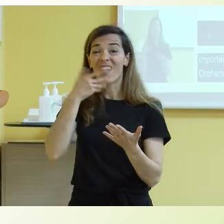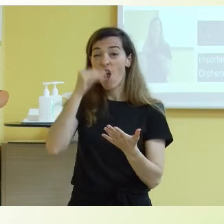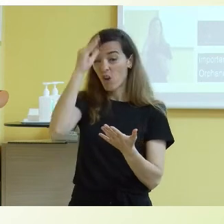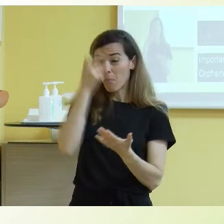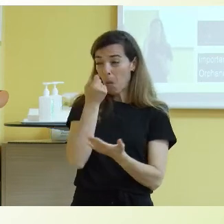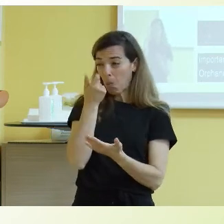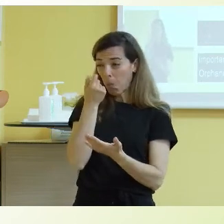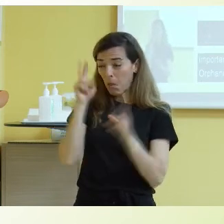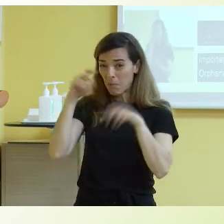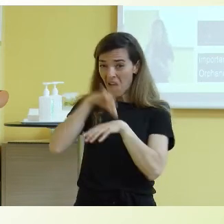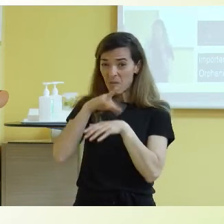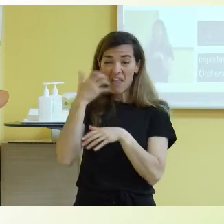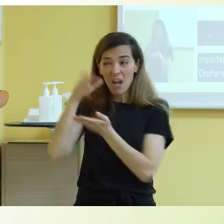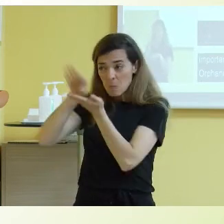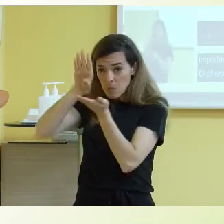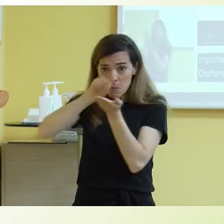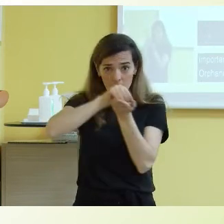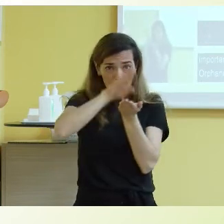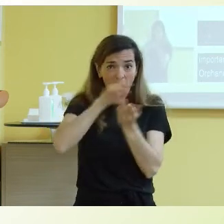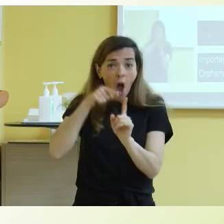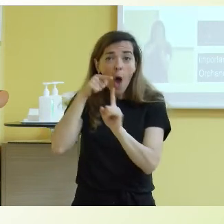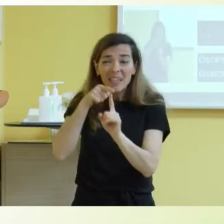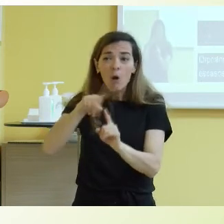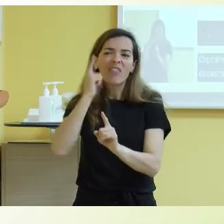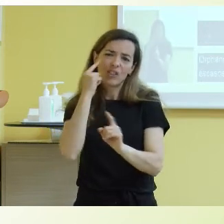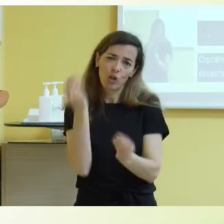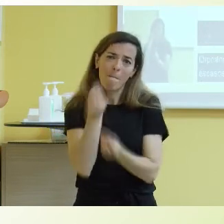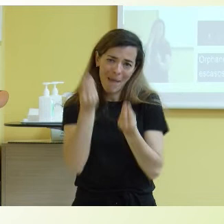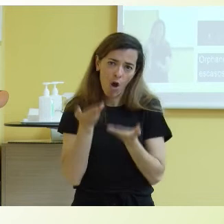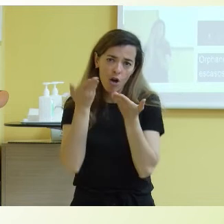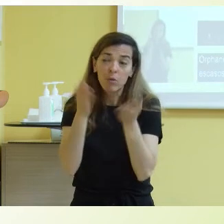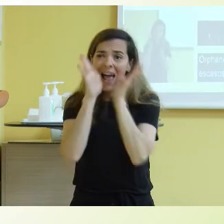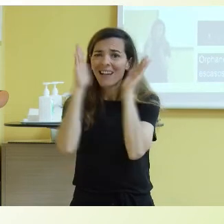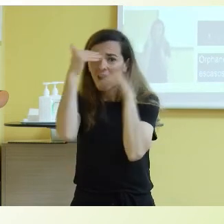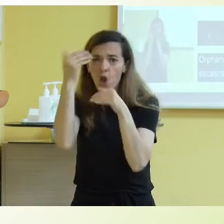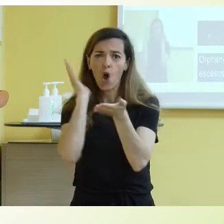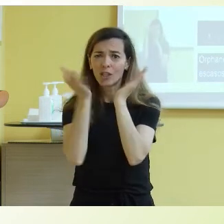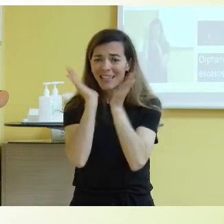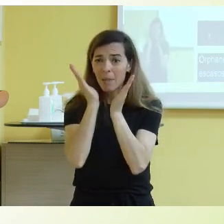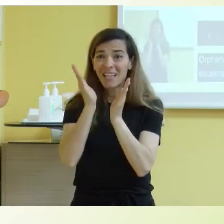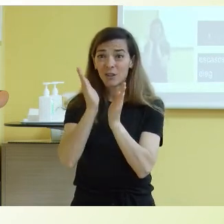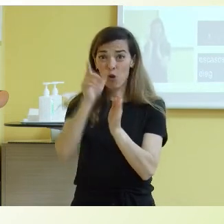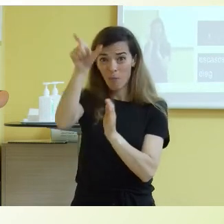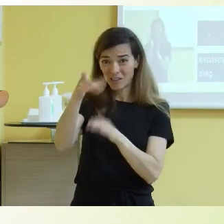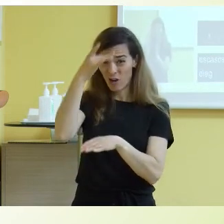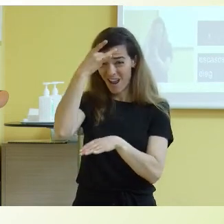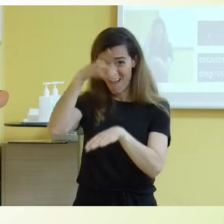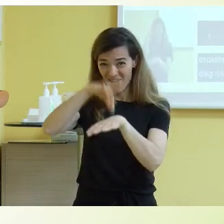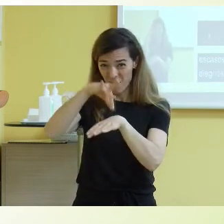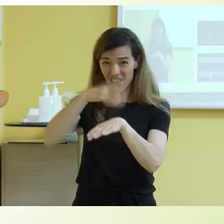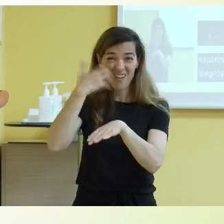sobre enfermedades raras al objeto de lograr una mejora diagnóstica de la atención y del tratamiento de los afectados por una enfermedad